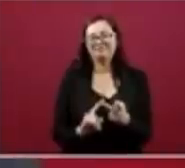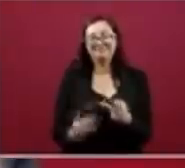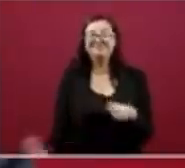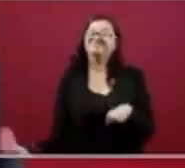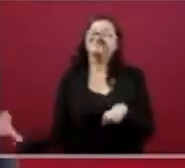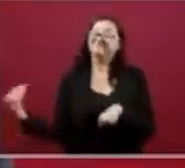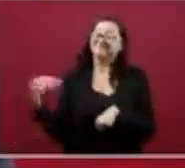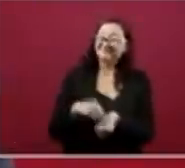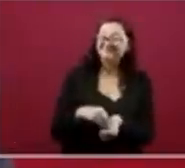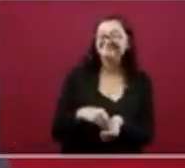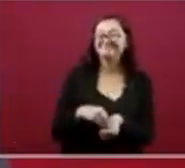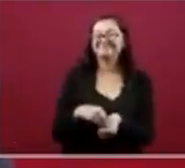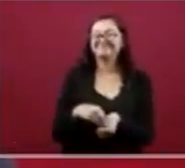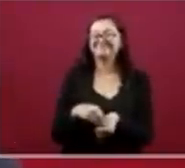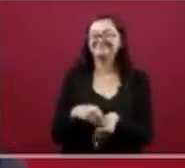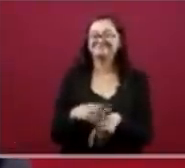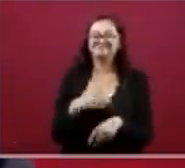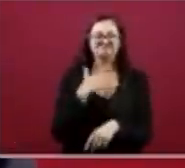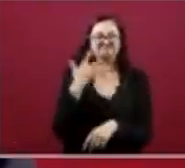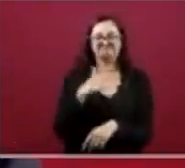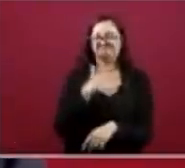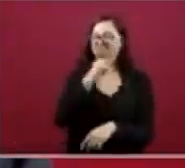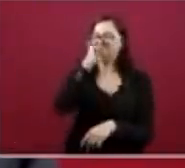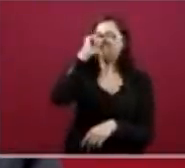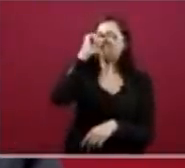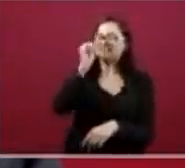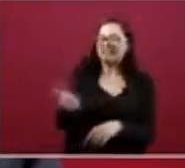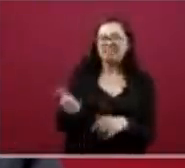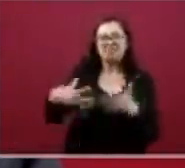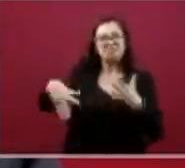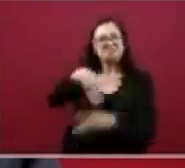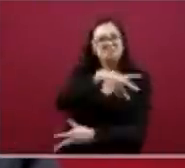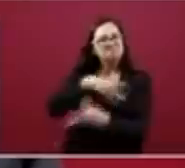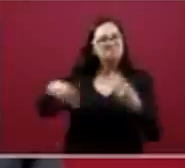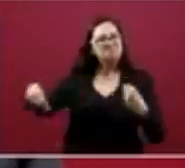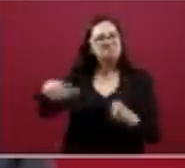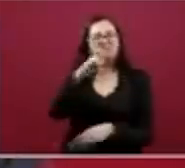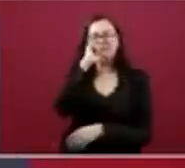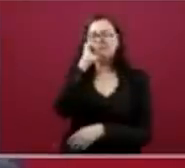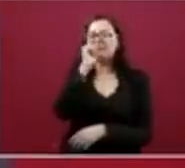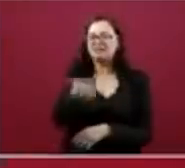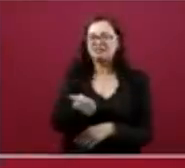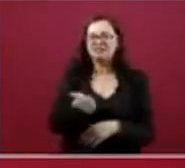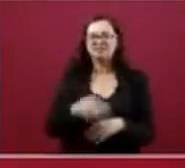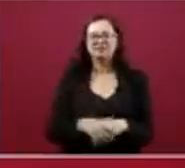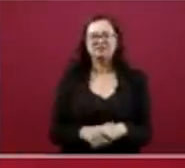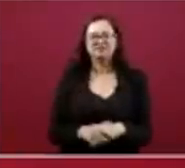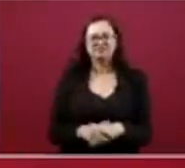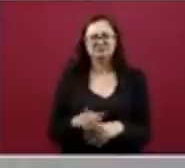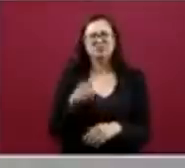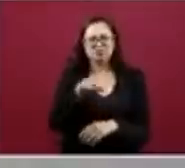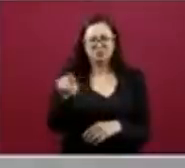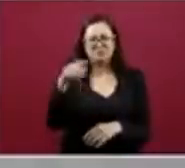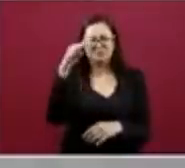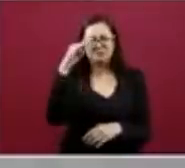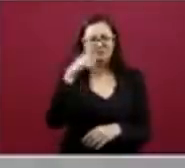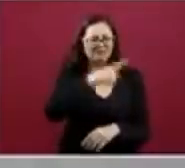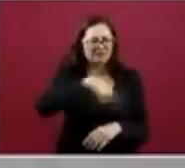Además de eso, insensibles. ¿Ustedes creen que el que tiene una